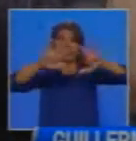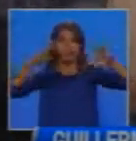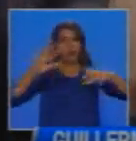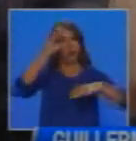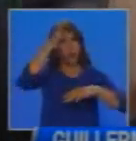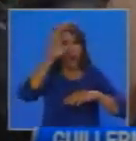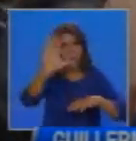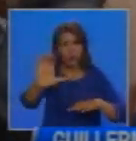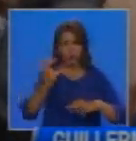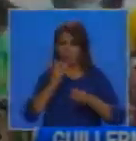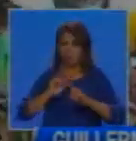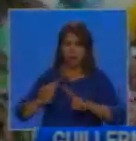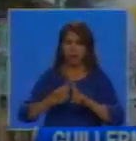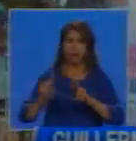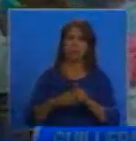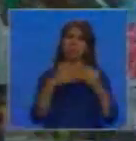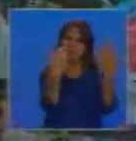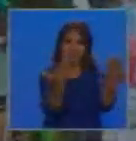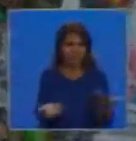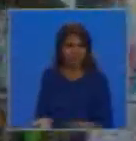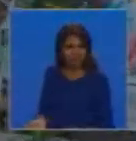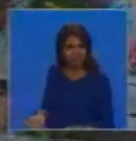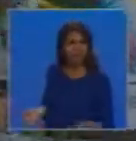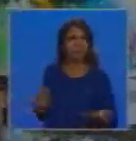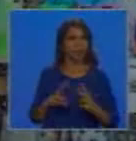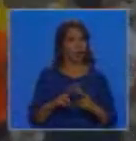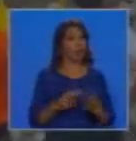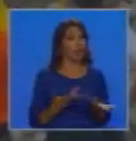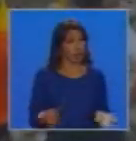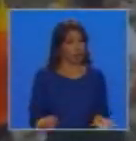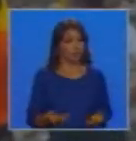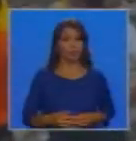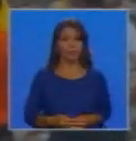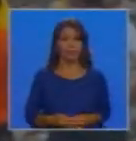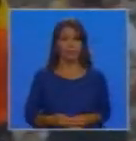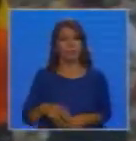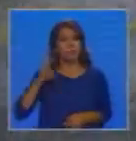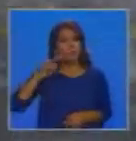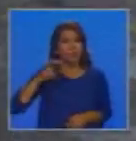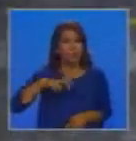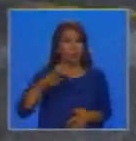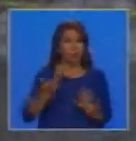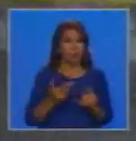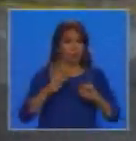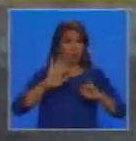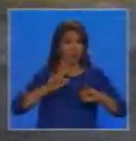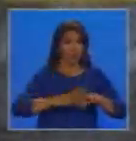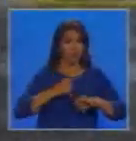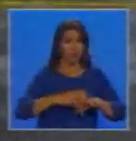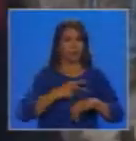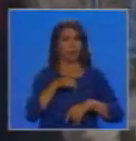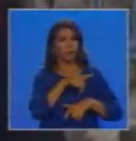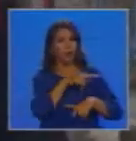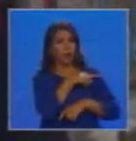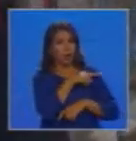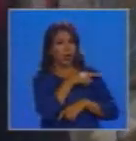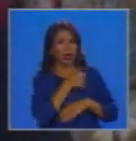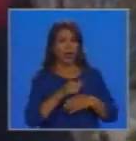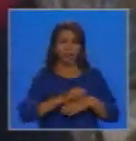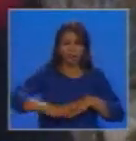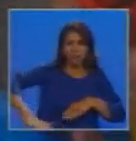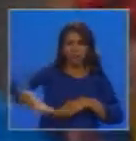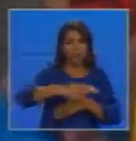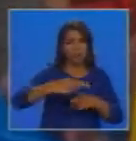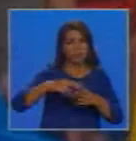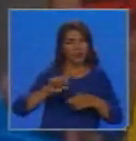brazos abiertos para que vengan y lo conozcan. Montúfar ofrece a los turistas la 6ª edición del famoso duatlón en la Laguna de El Salado,